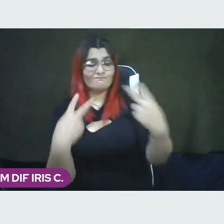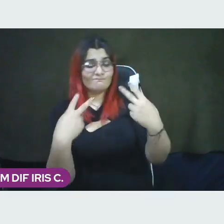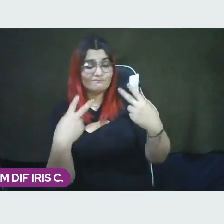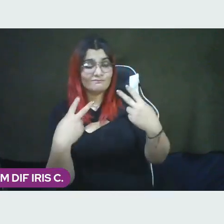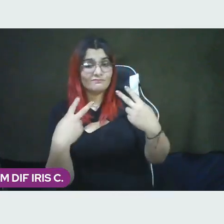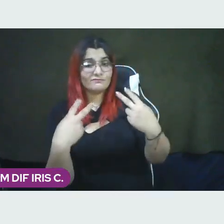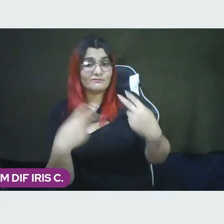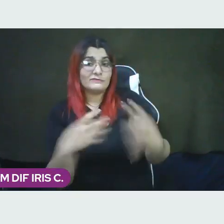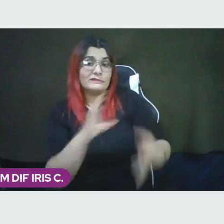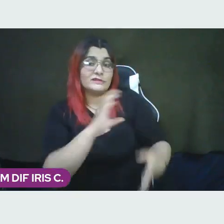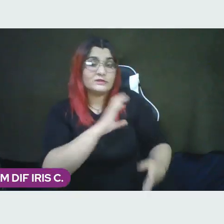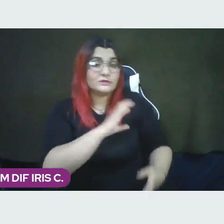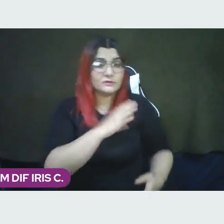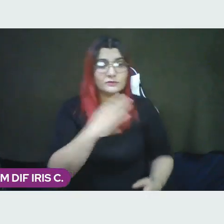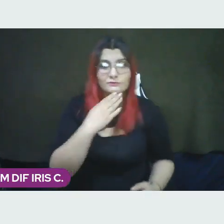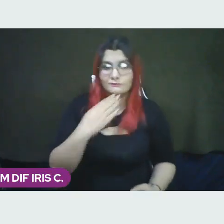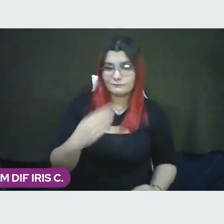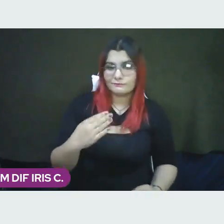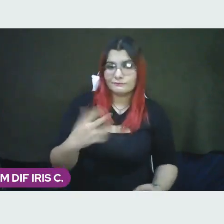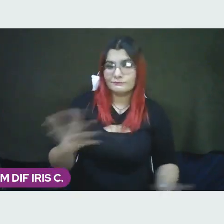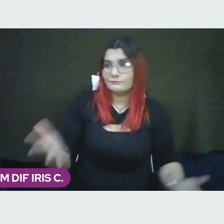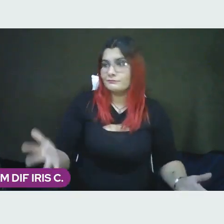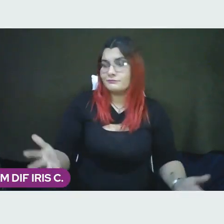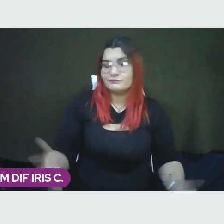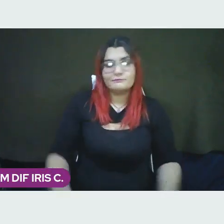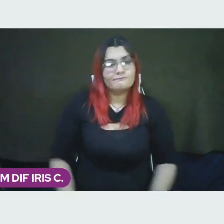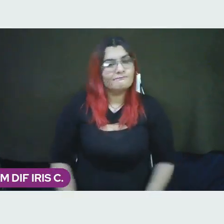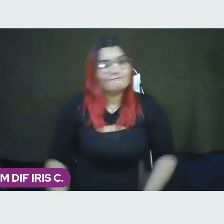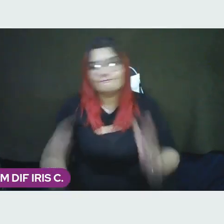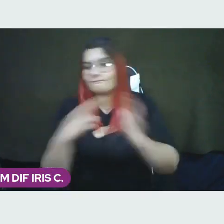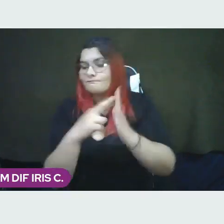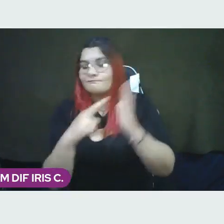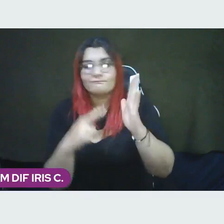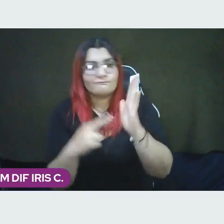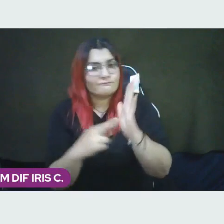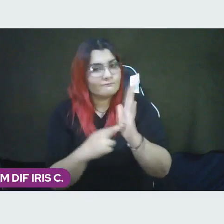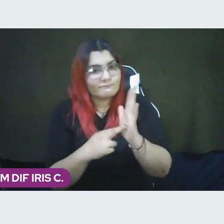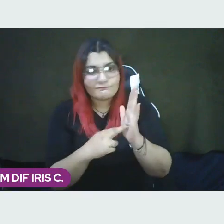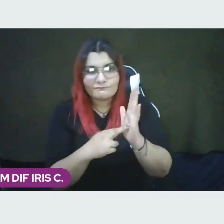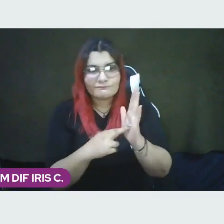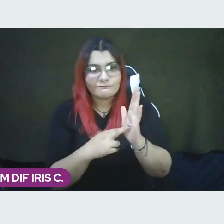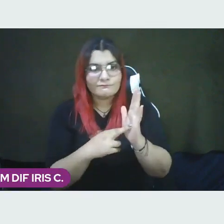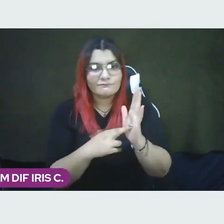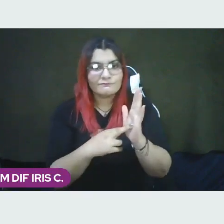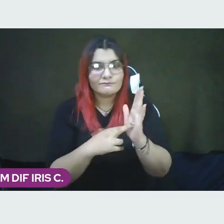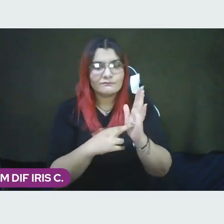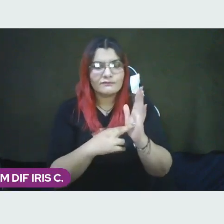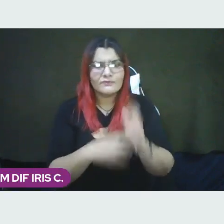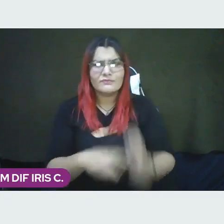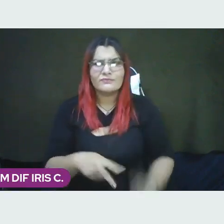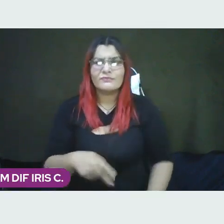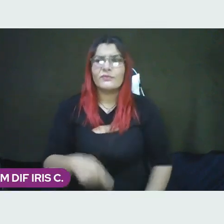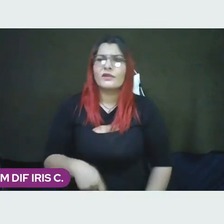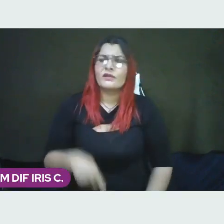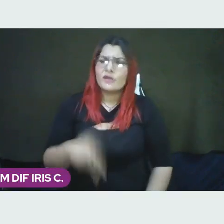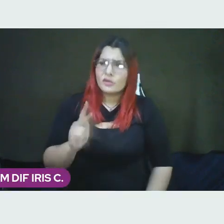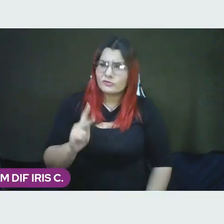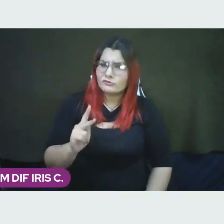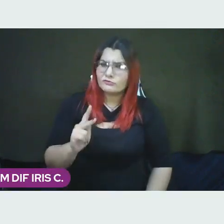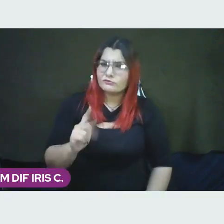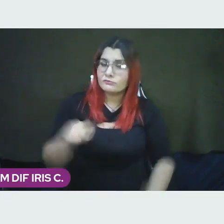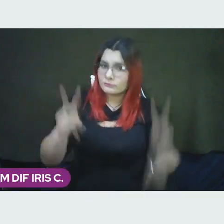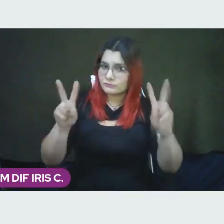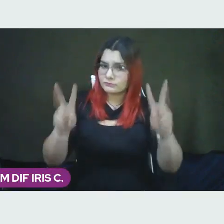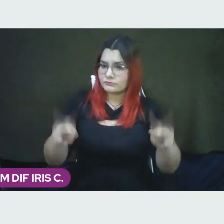serie de normas y reglas, pero también, ¿qué es lo que a mí me hace sentir bien? ¿Qué